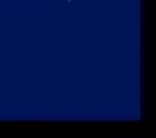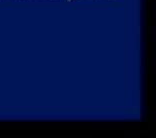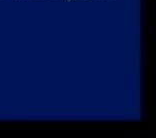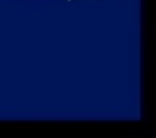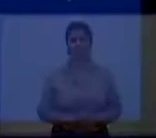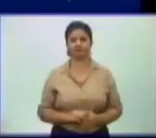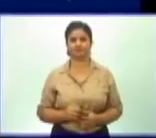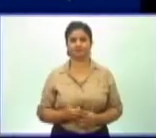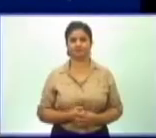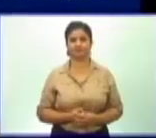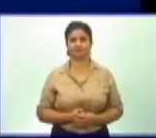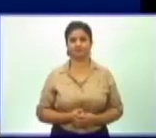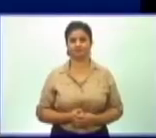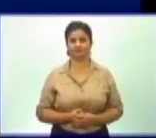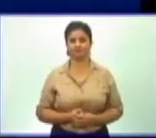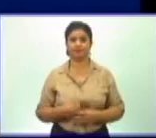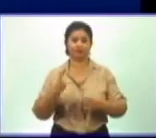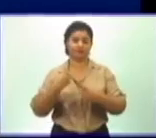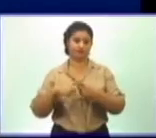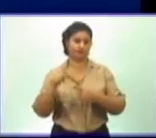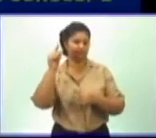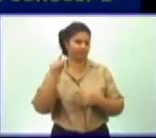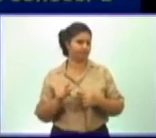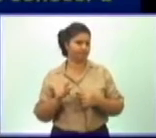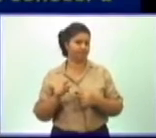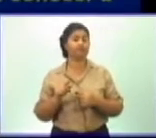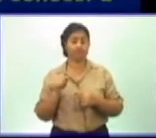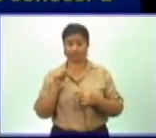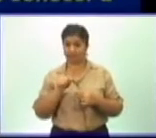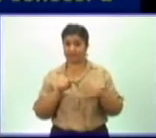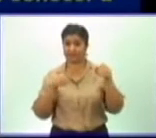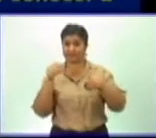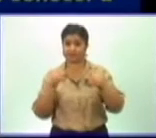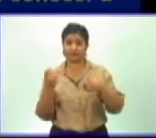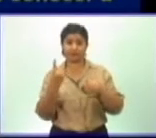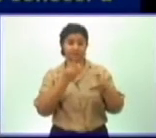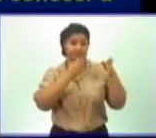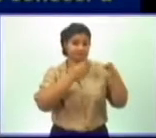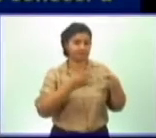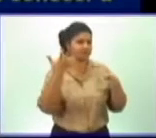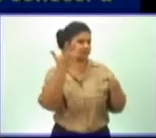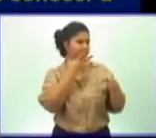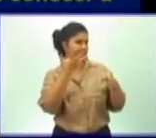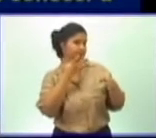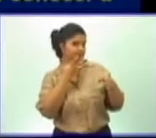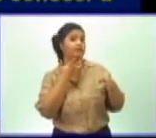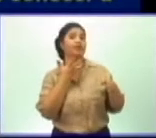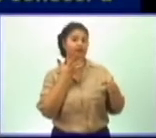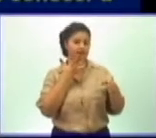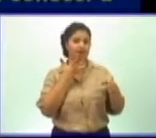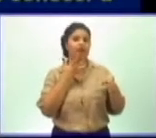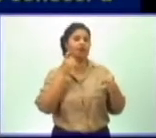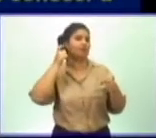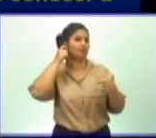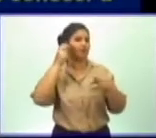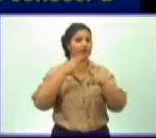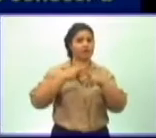Otro personaje importante en este primer acto es Dorina, la doncella de Mariana, la criada de la